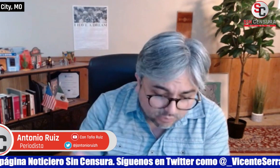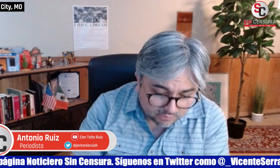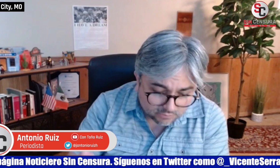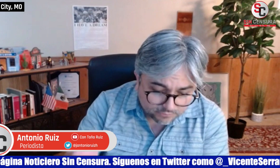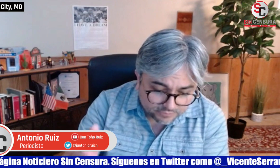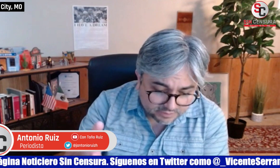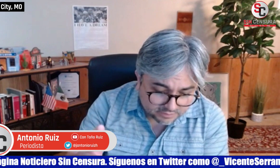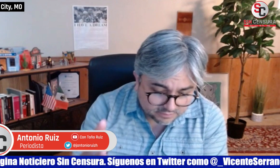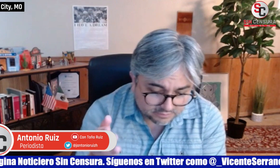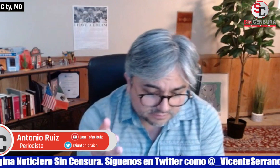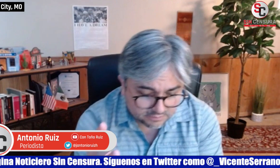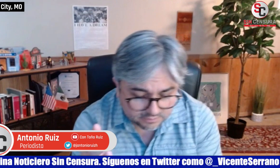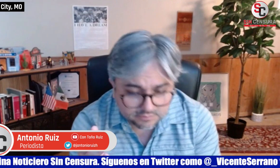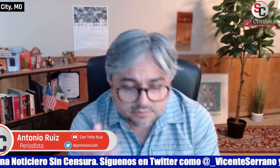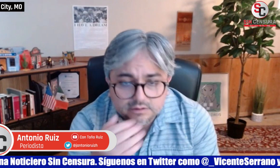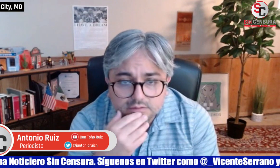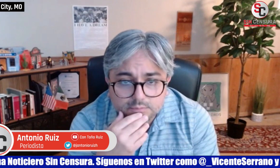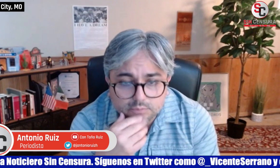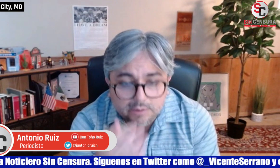contra del pueblo,